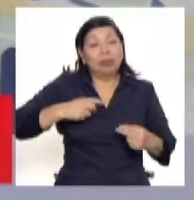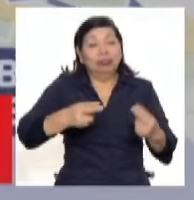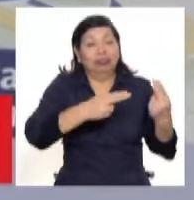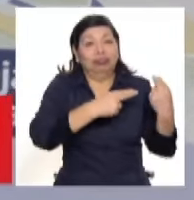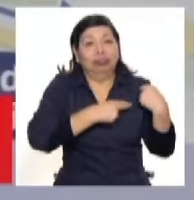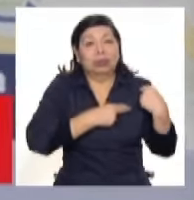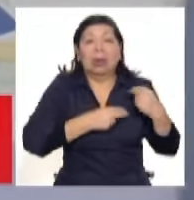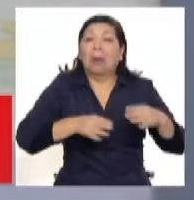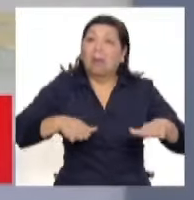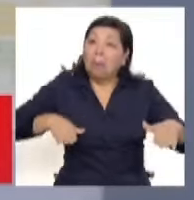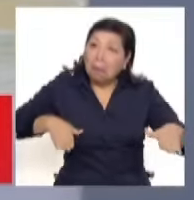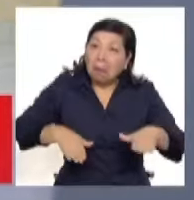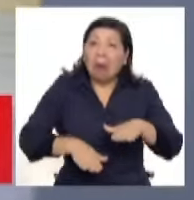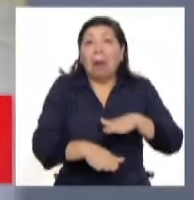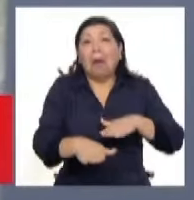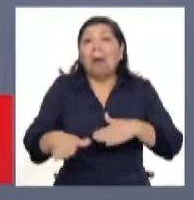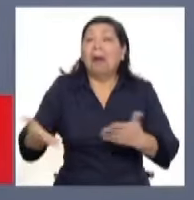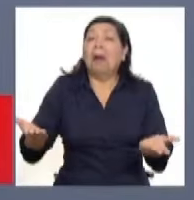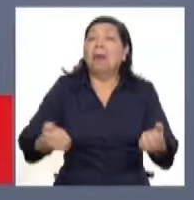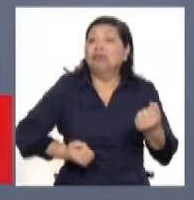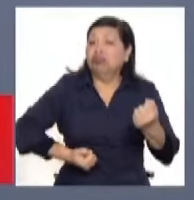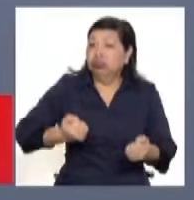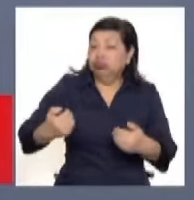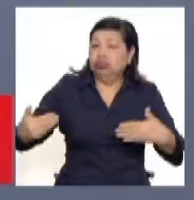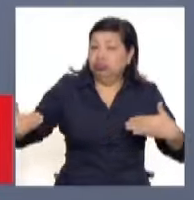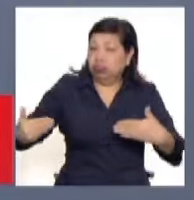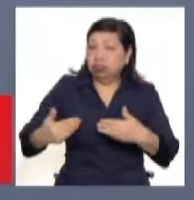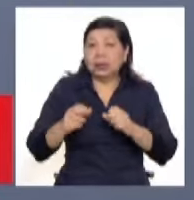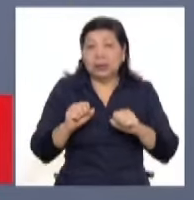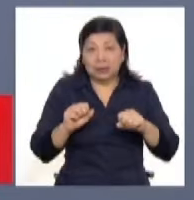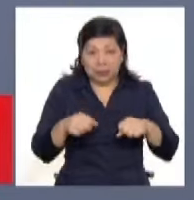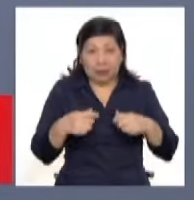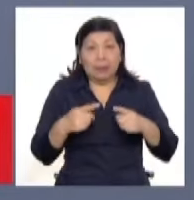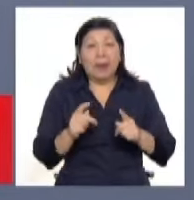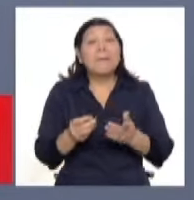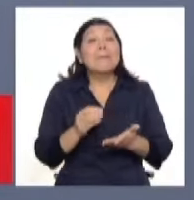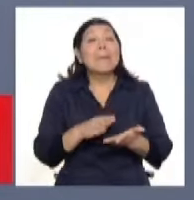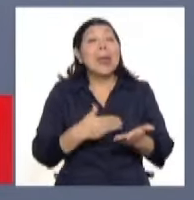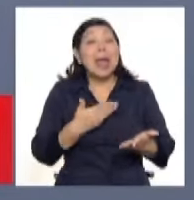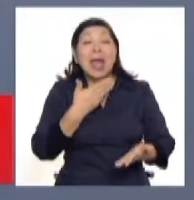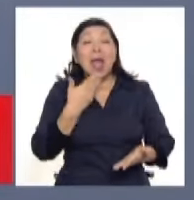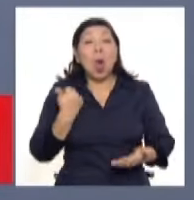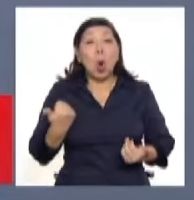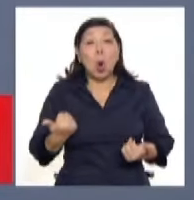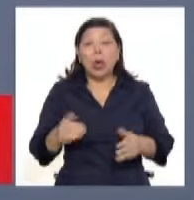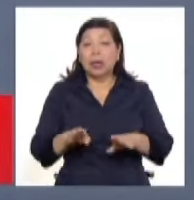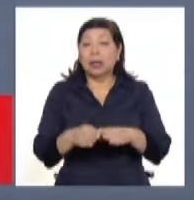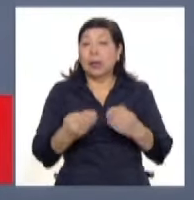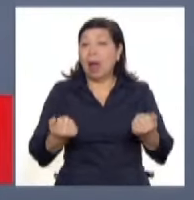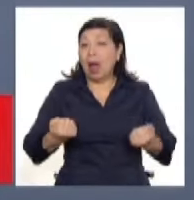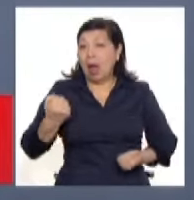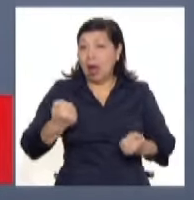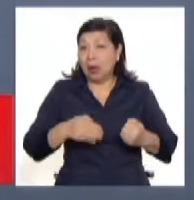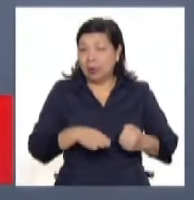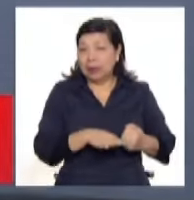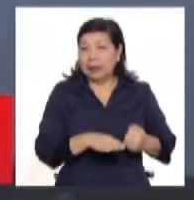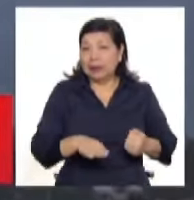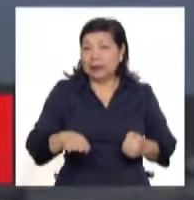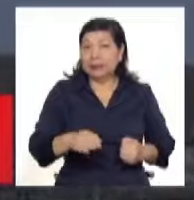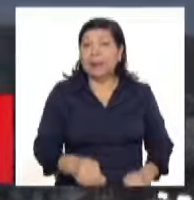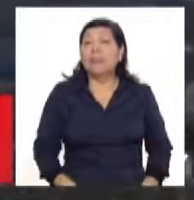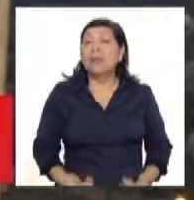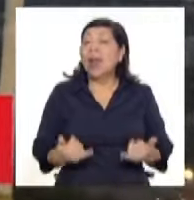será pues bypass y otro tipo de infraestructura que permita darle mucha mayor cobertura de tránsito al circuito de playas Costa